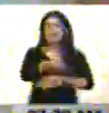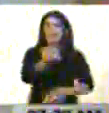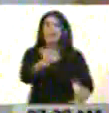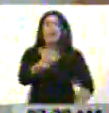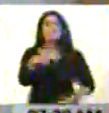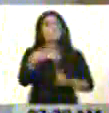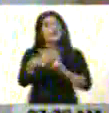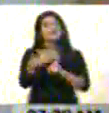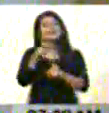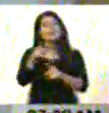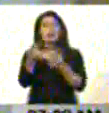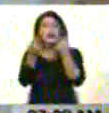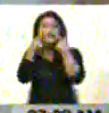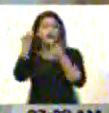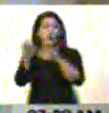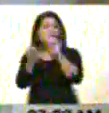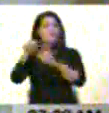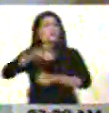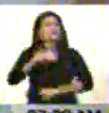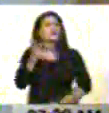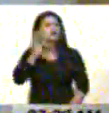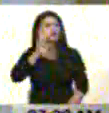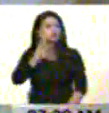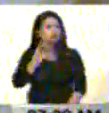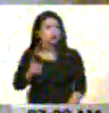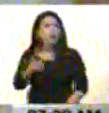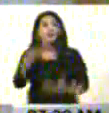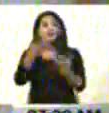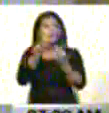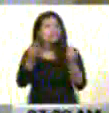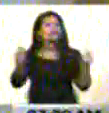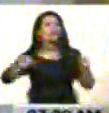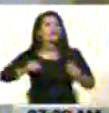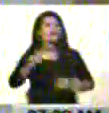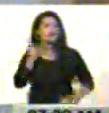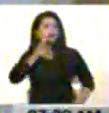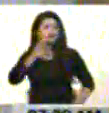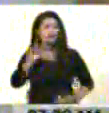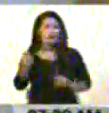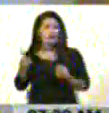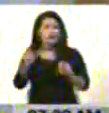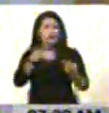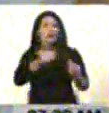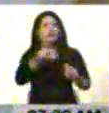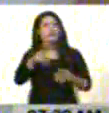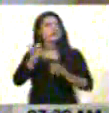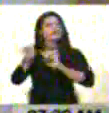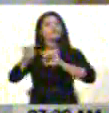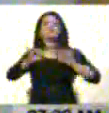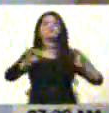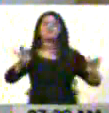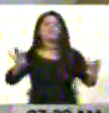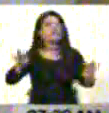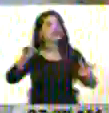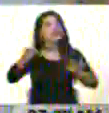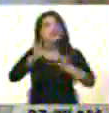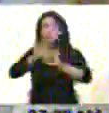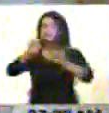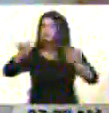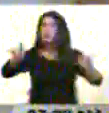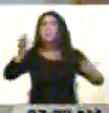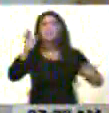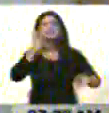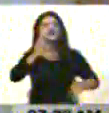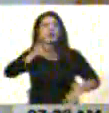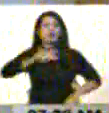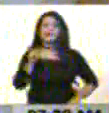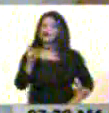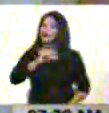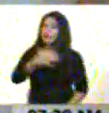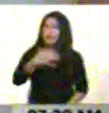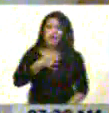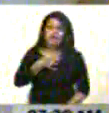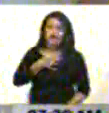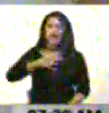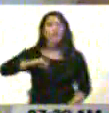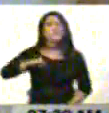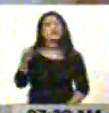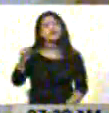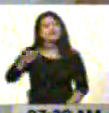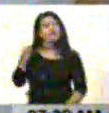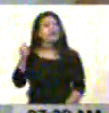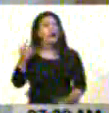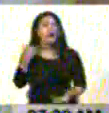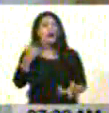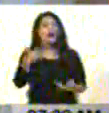policial. Hay que sacar a los policías delincuentes de la policía, porque el policía, lejos, el policía tiene que ser una solución, no puede ser parte